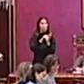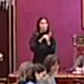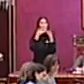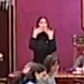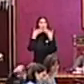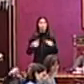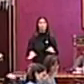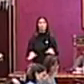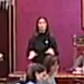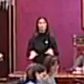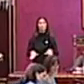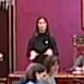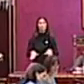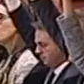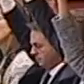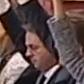¿Abstenciones?